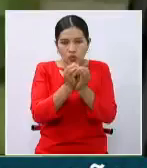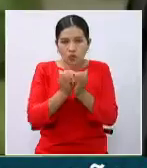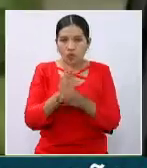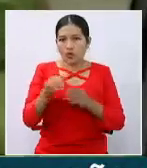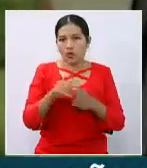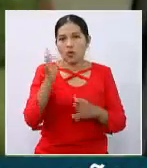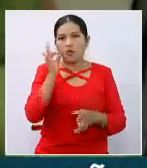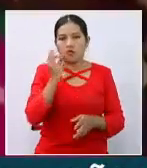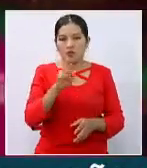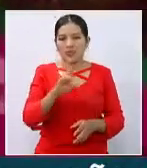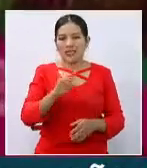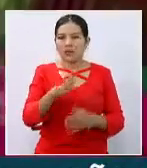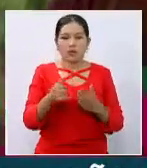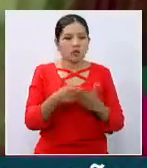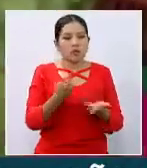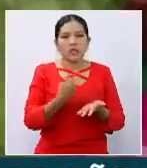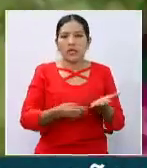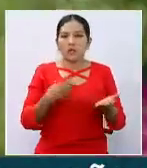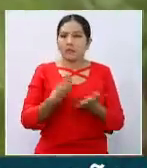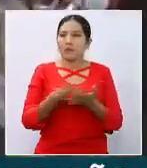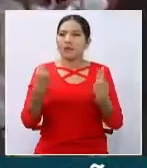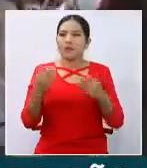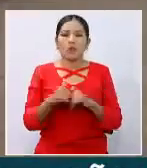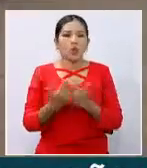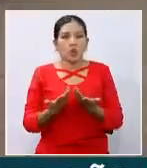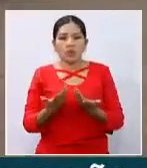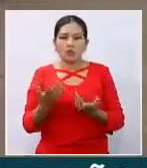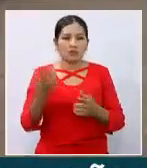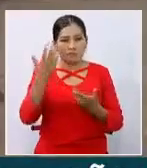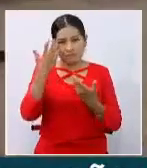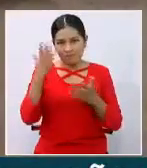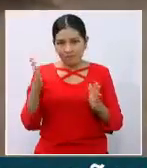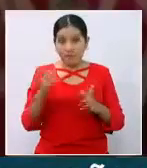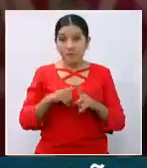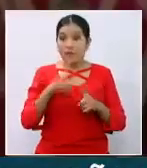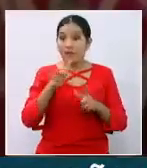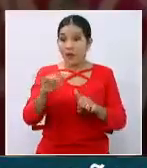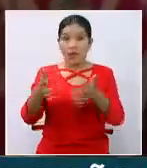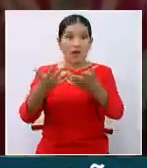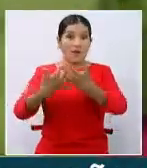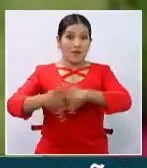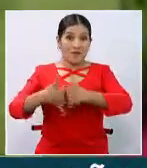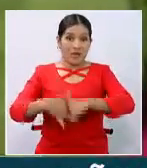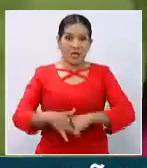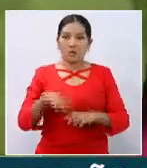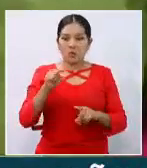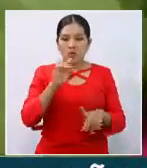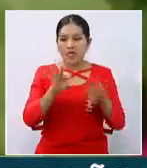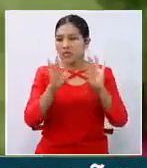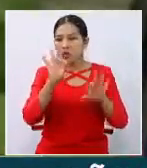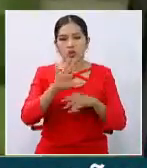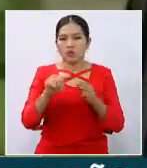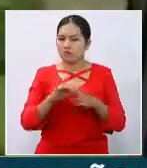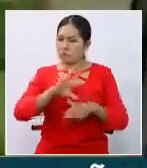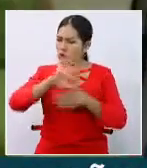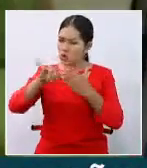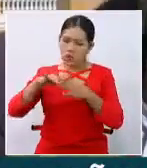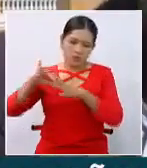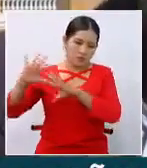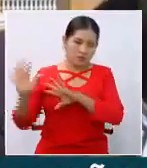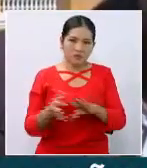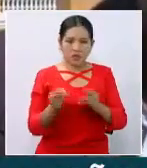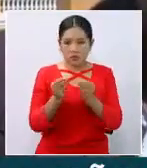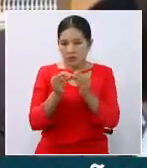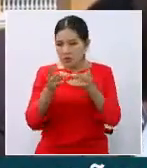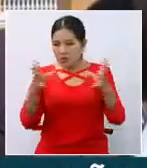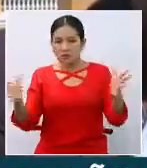y no sabemos A qué a qué precio vender no Entonces esta planta procesadora no va a escoger no de canto No desde los más